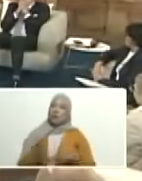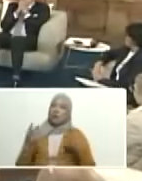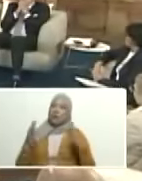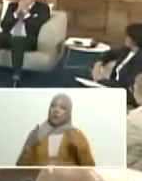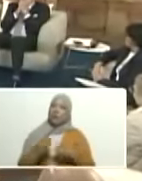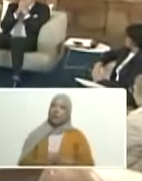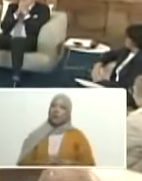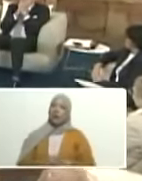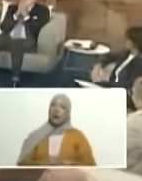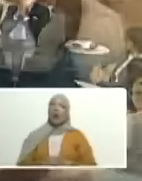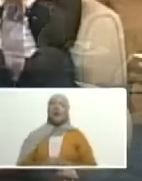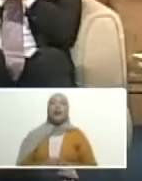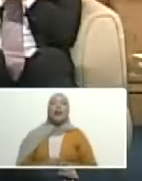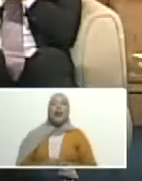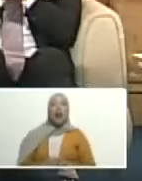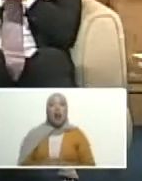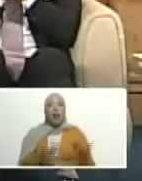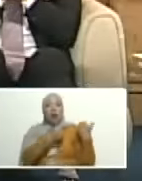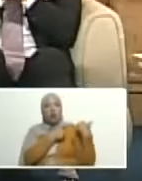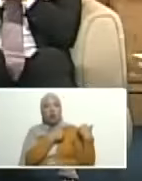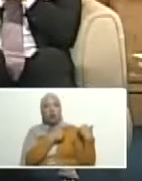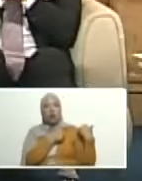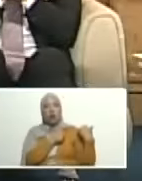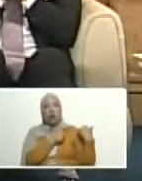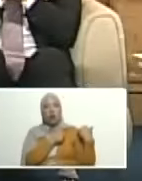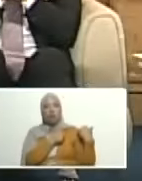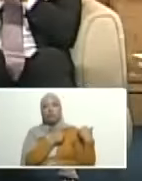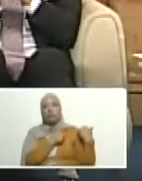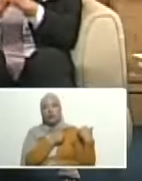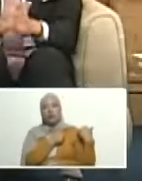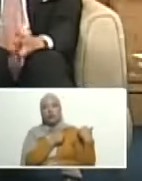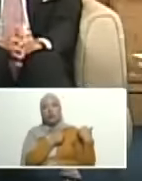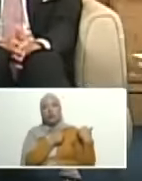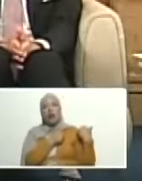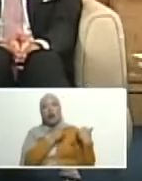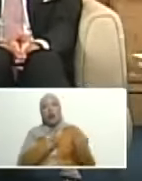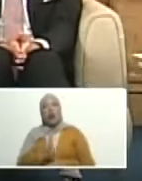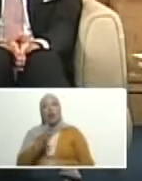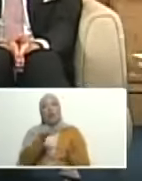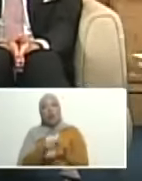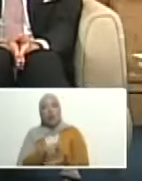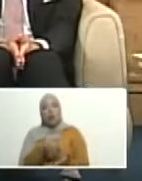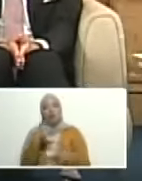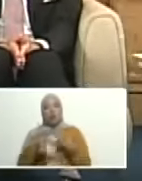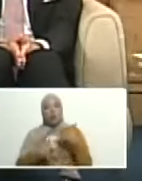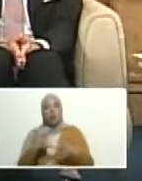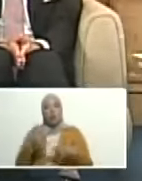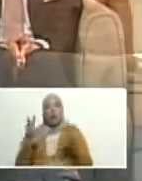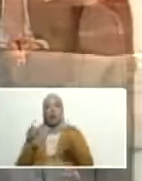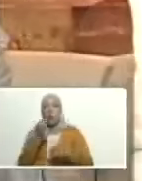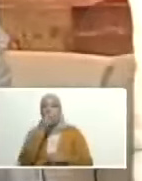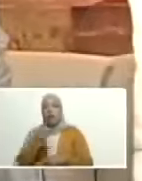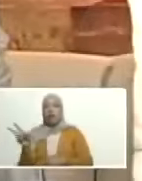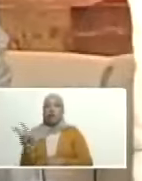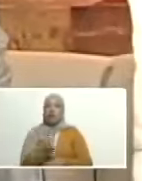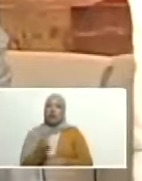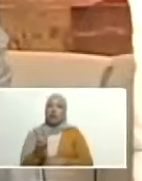Asumamos colectivamente las responsabilidades. Estamos ante la presencia de una nueva etapa de